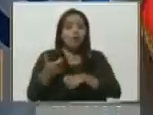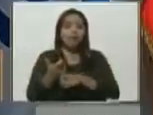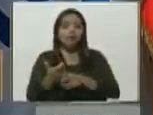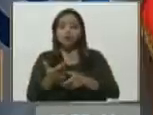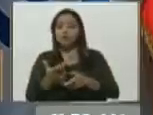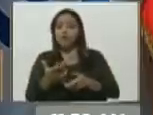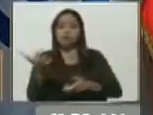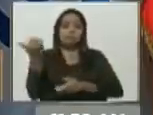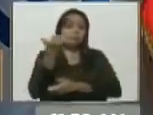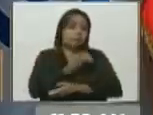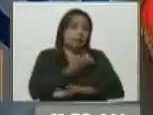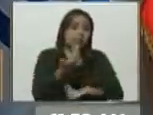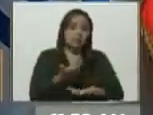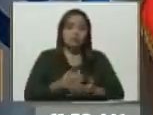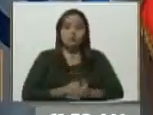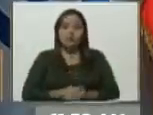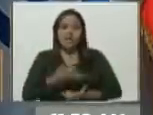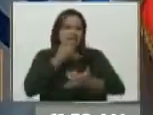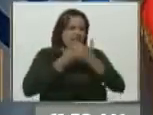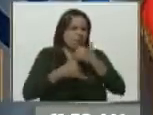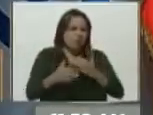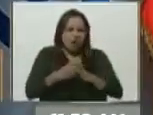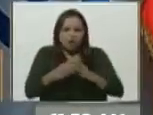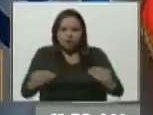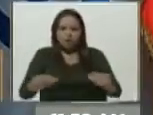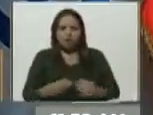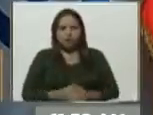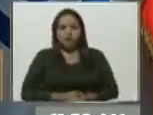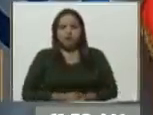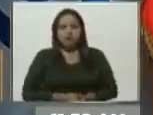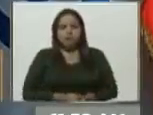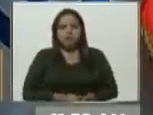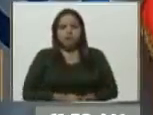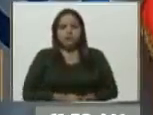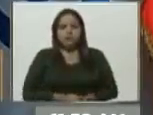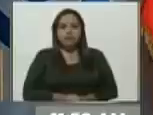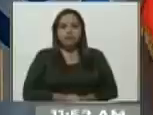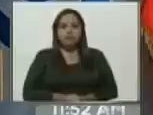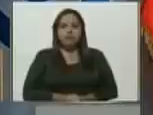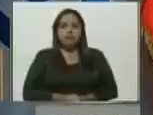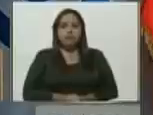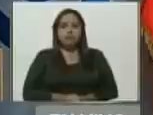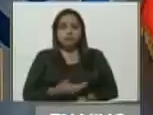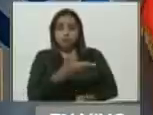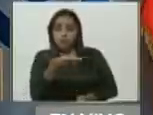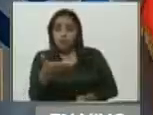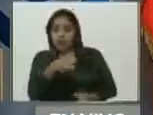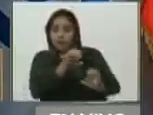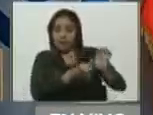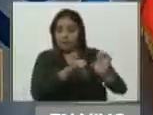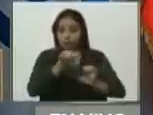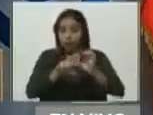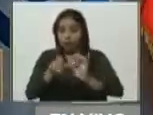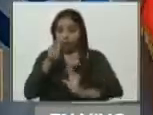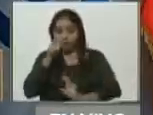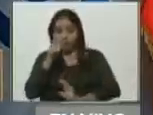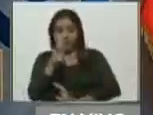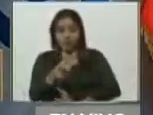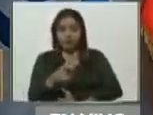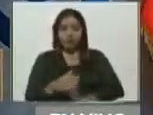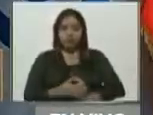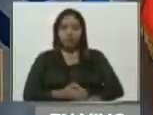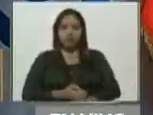totalmente, en donde, por donde usted evalúe y observe, más allá